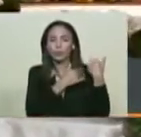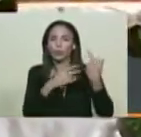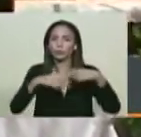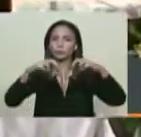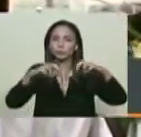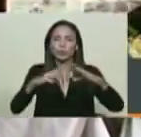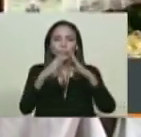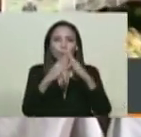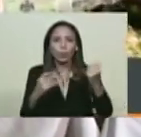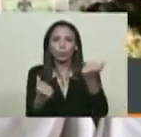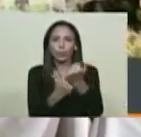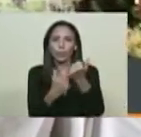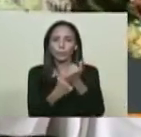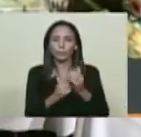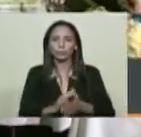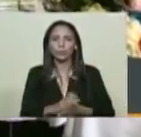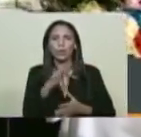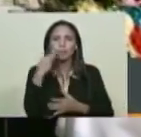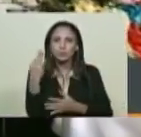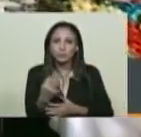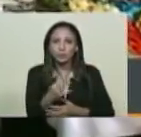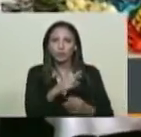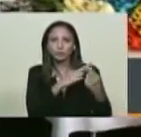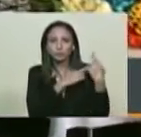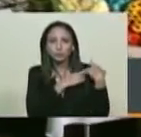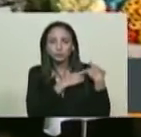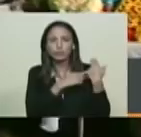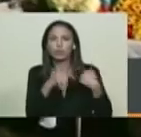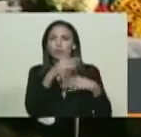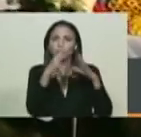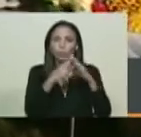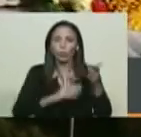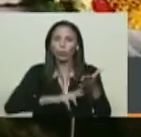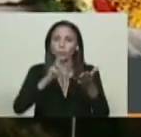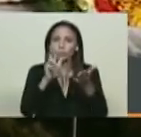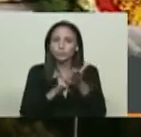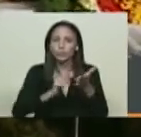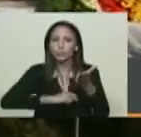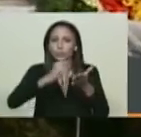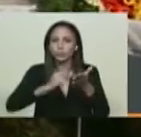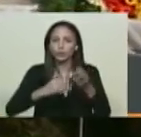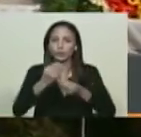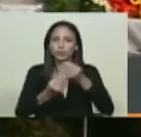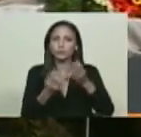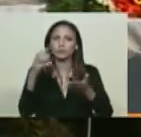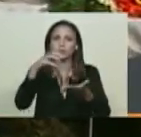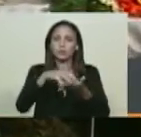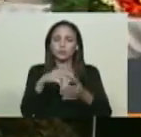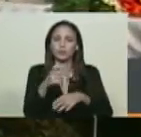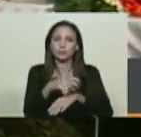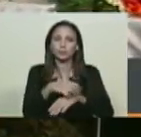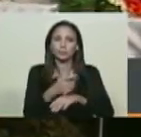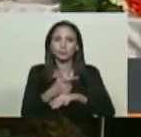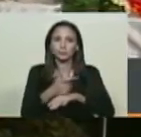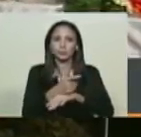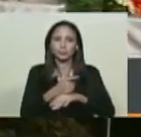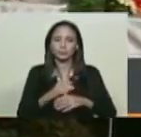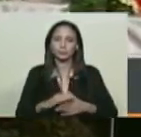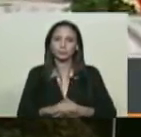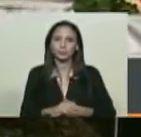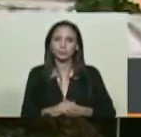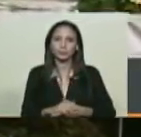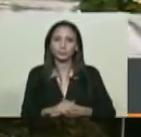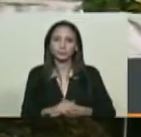con todo el acompañamiento. Así que tenga la seguridad, presidente, que su palabra va a ser realidad aquí en el estado Miranda.